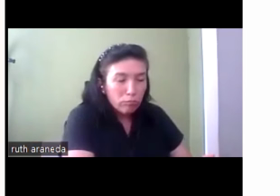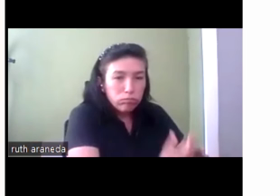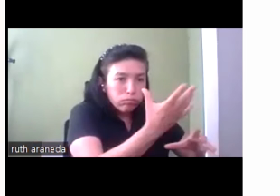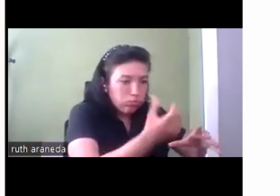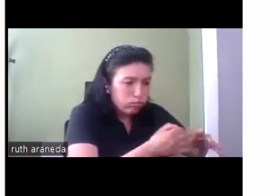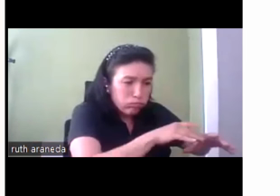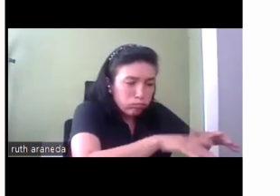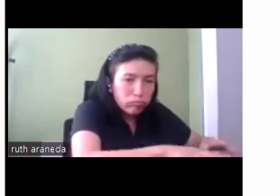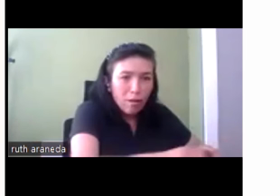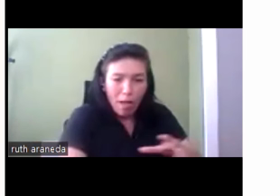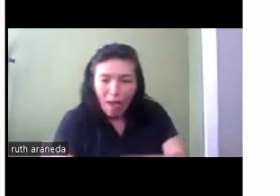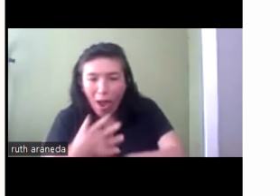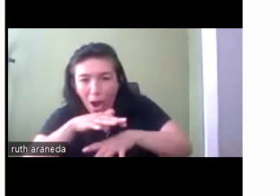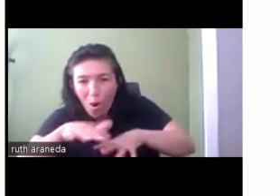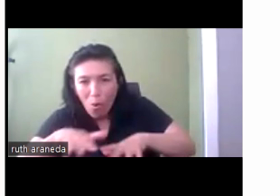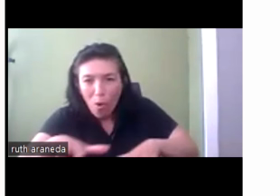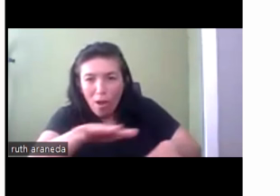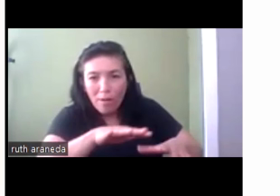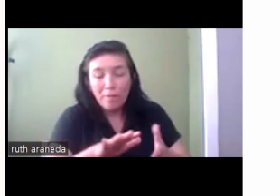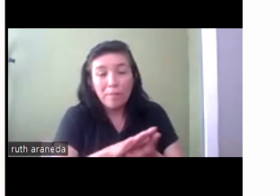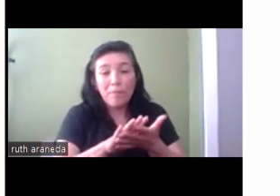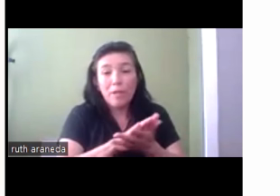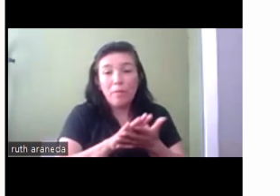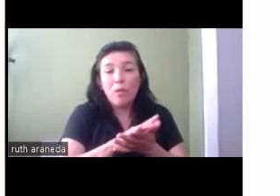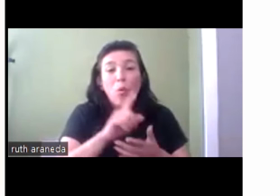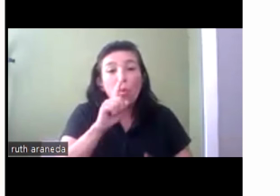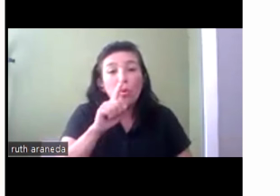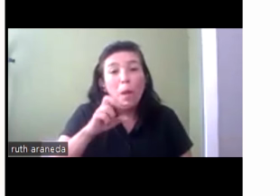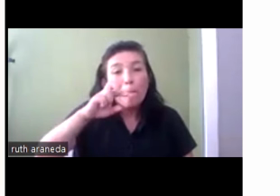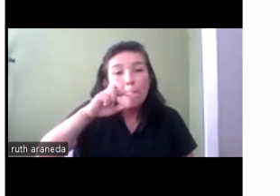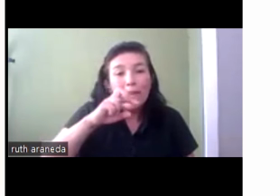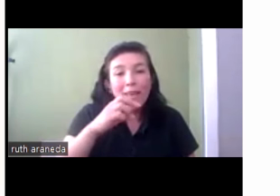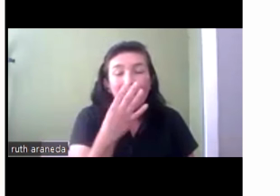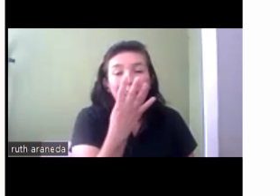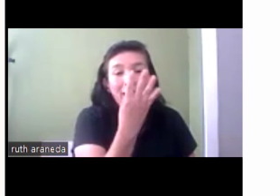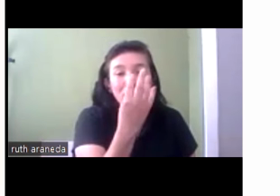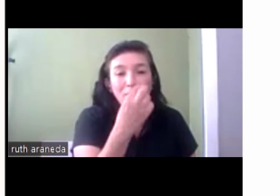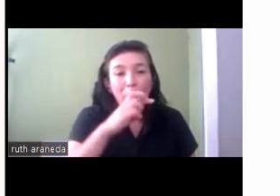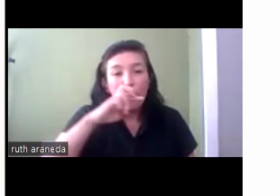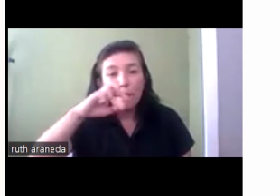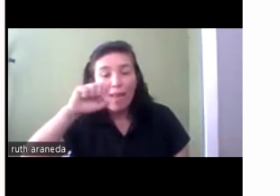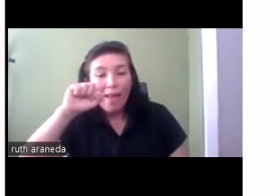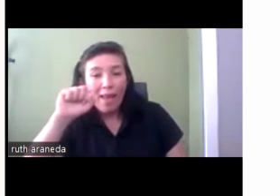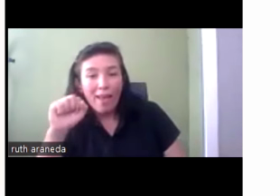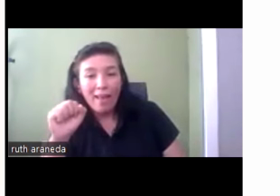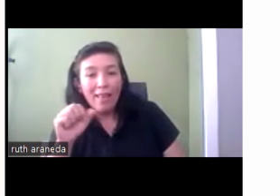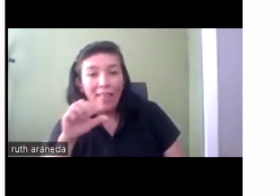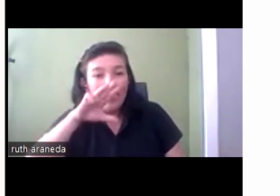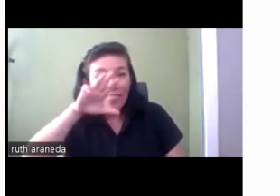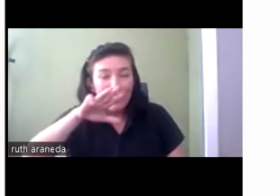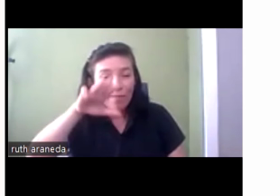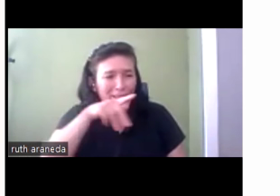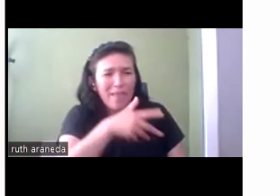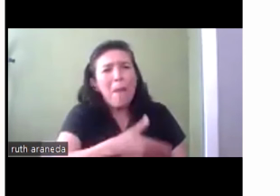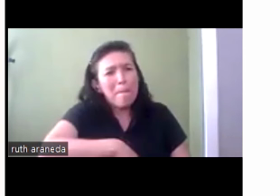arqueológicos de manera significativa en la zona. Por ejemplo, el caso del PA14 y el caso de PA19, que corresponden a los sitios de mayor magnitud